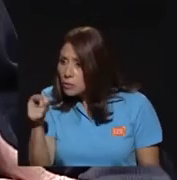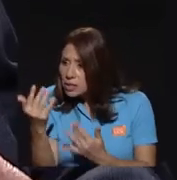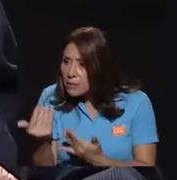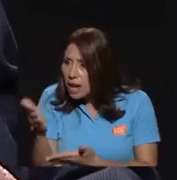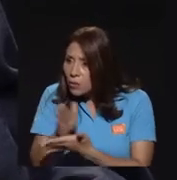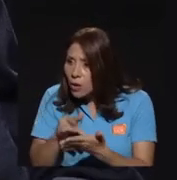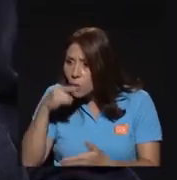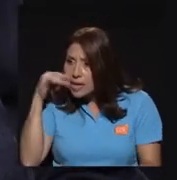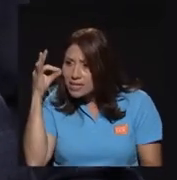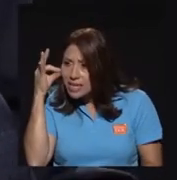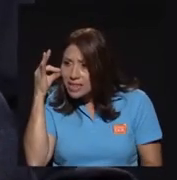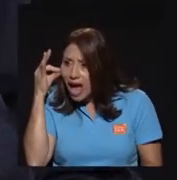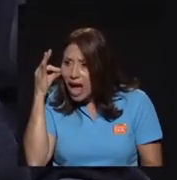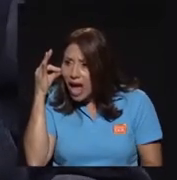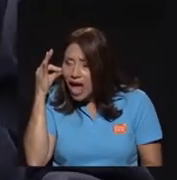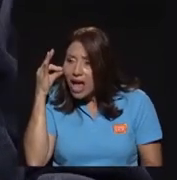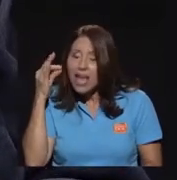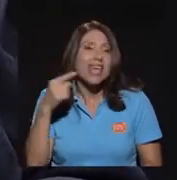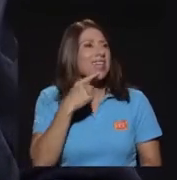siempre he sido así